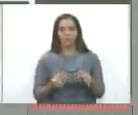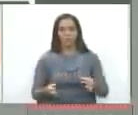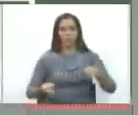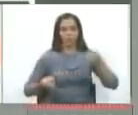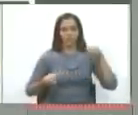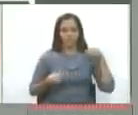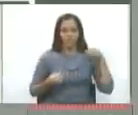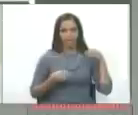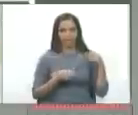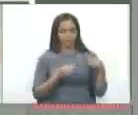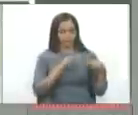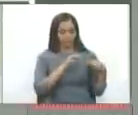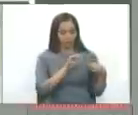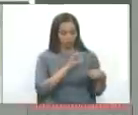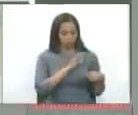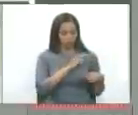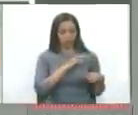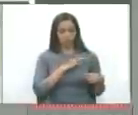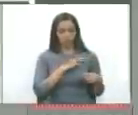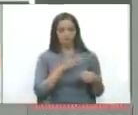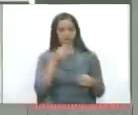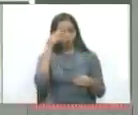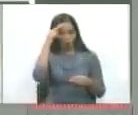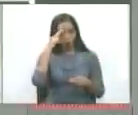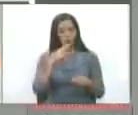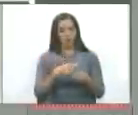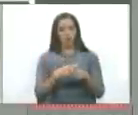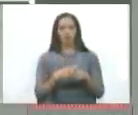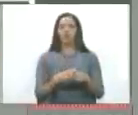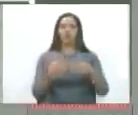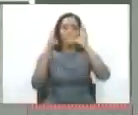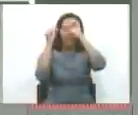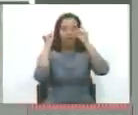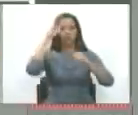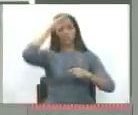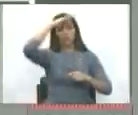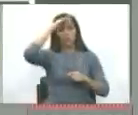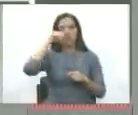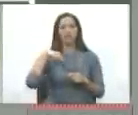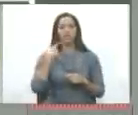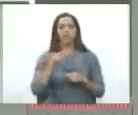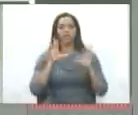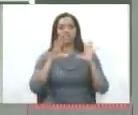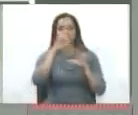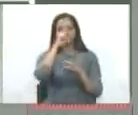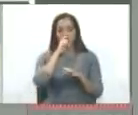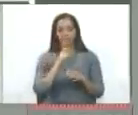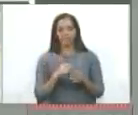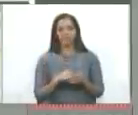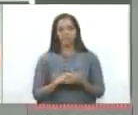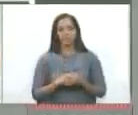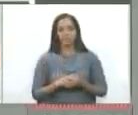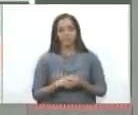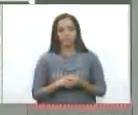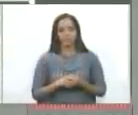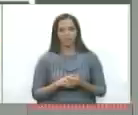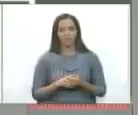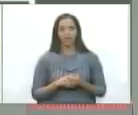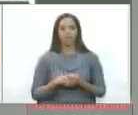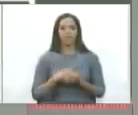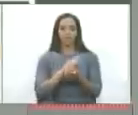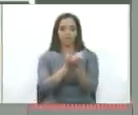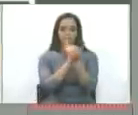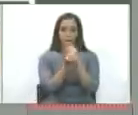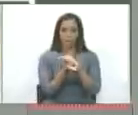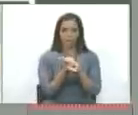al compañero Rogelio Polanco, embajador de Cuba. Después de 10 años, va a otras tareas en